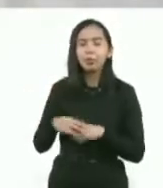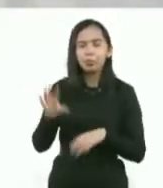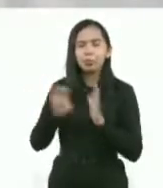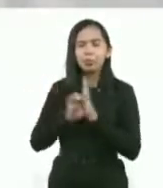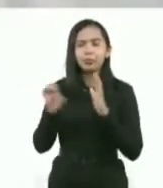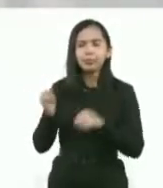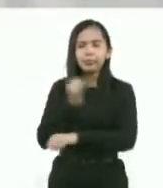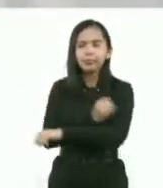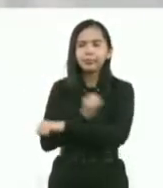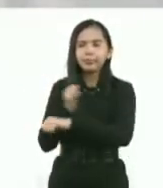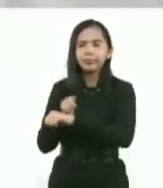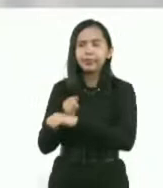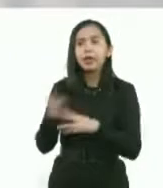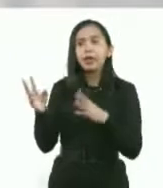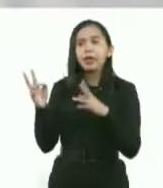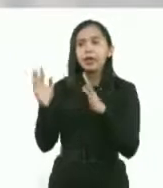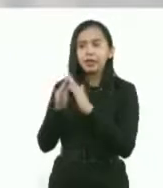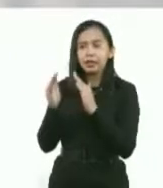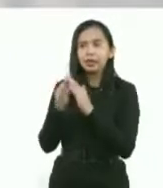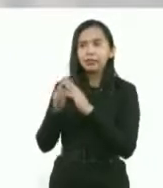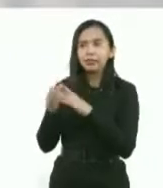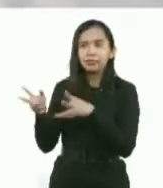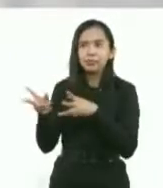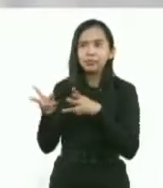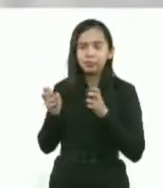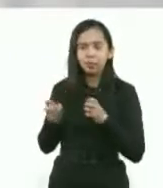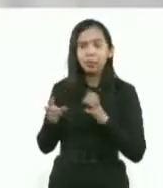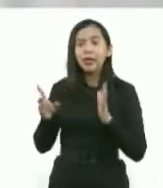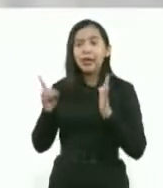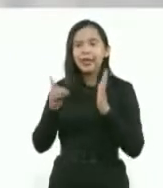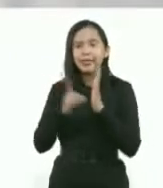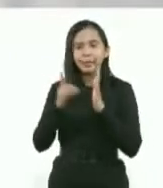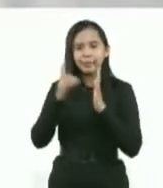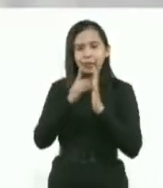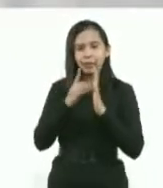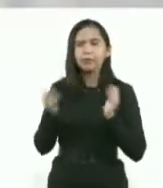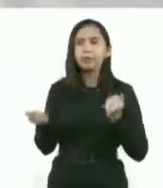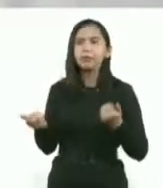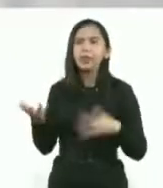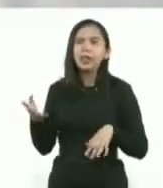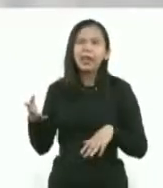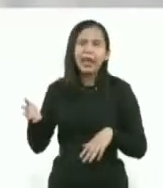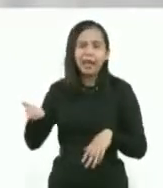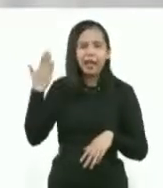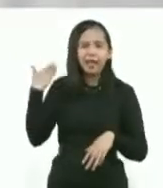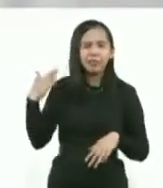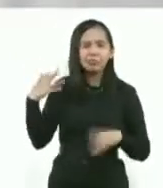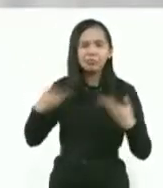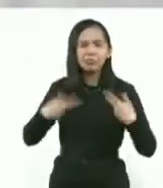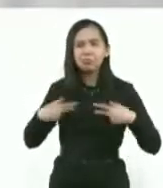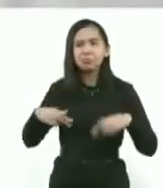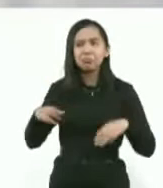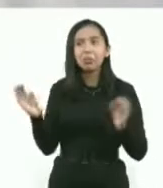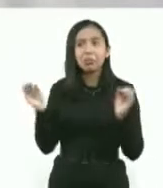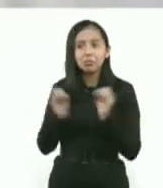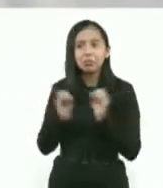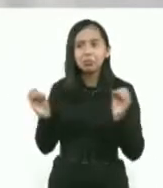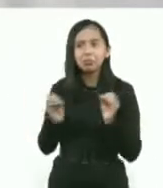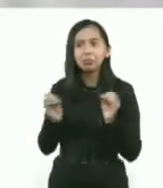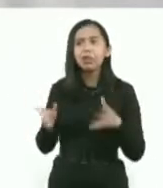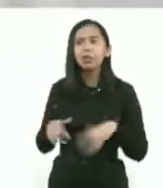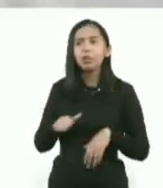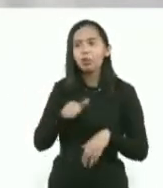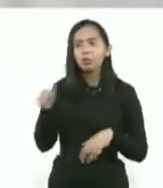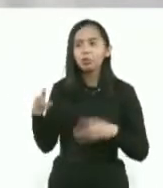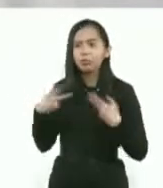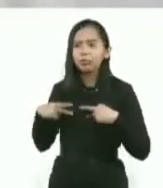Iztapalapa, en donde hubo una recuperación de departamentos que estaban abandonados y que se habían